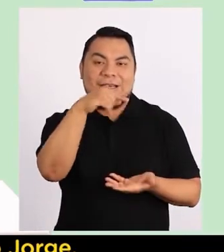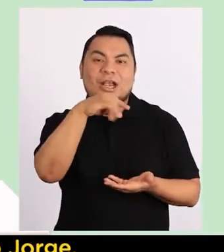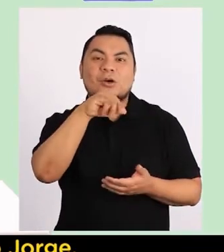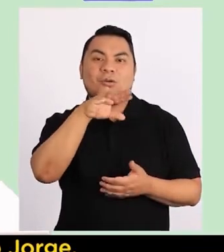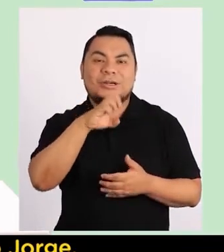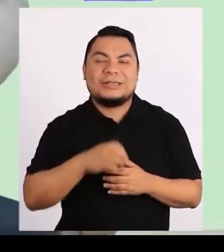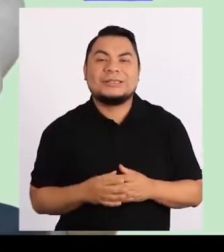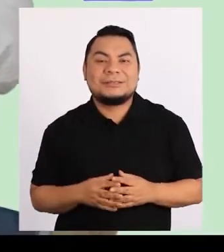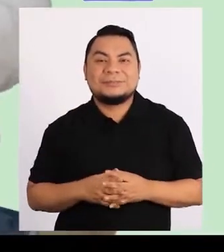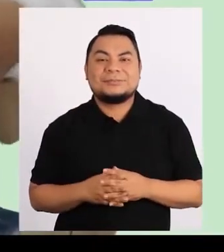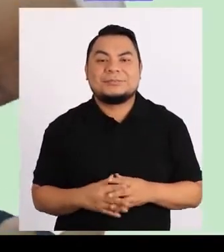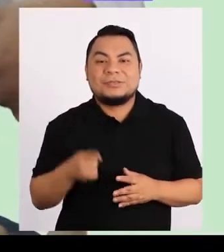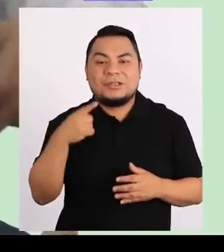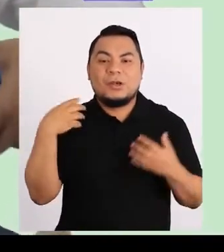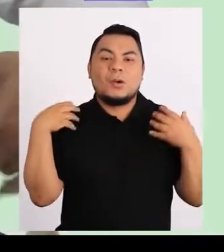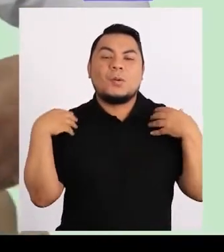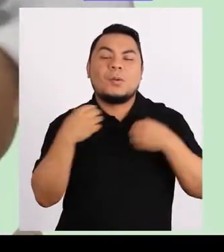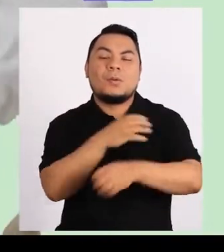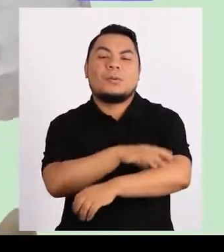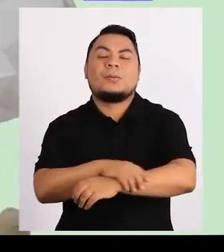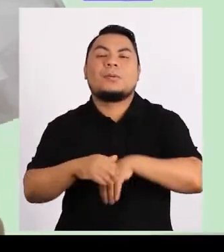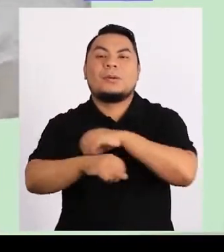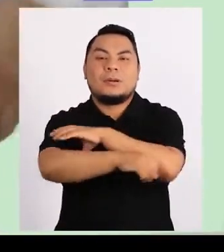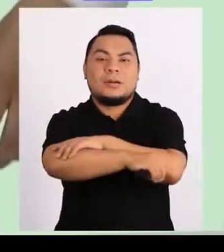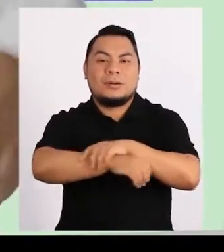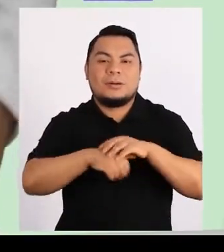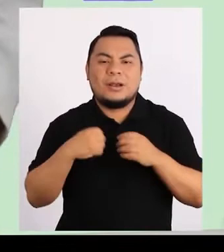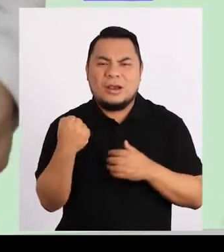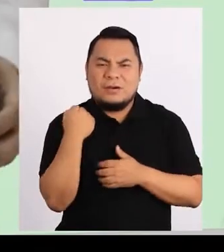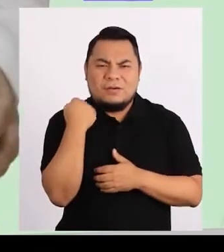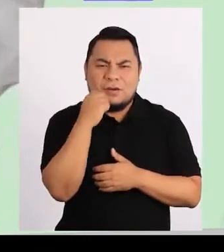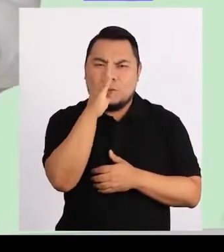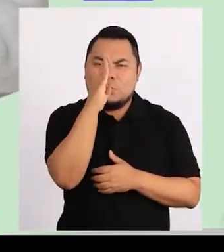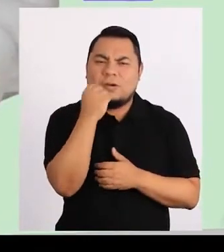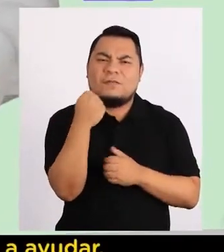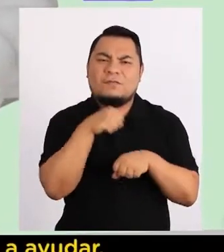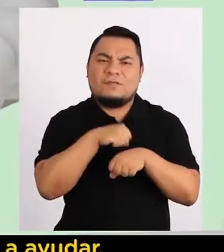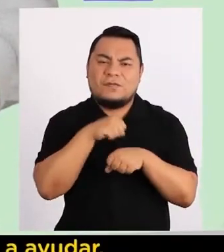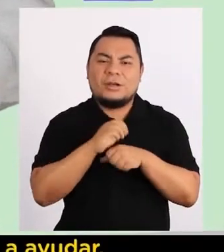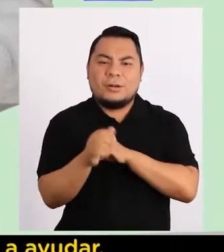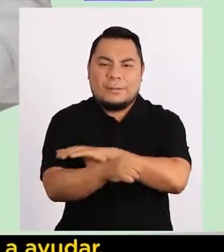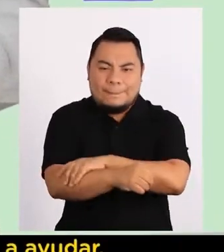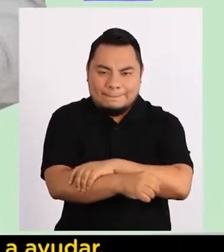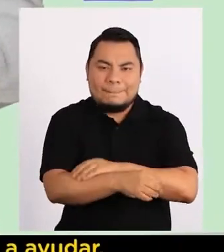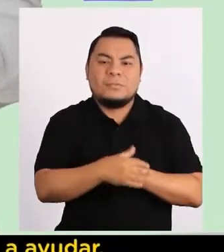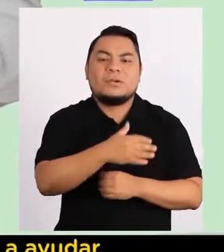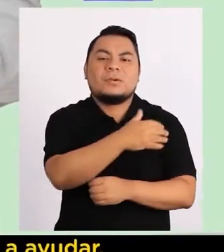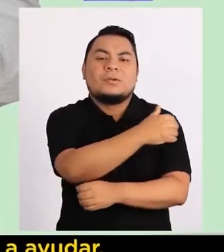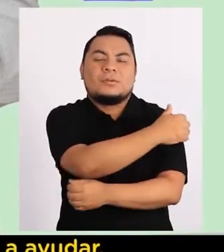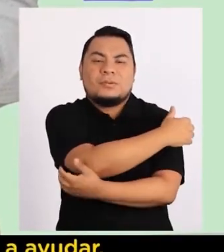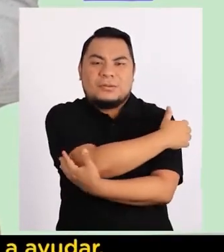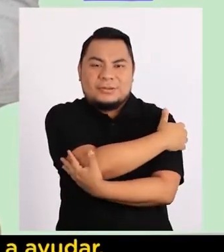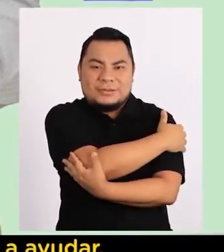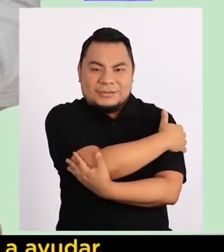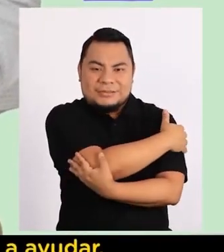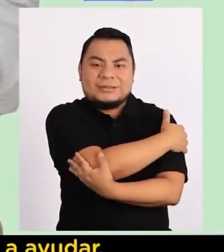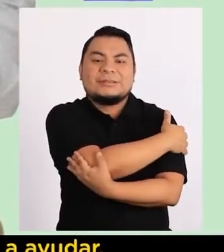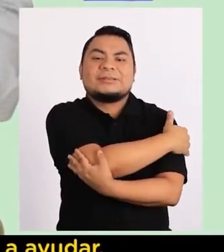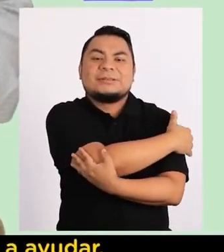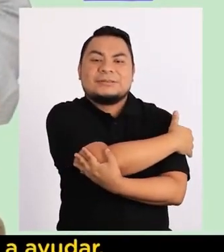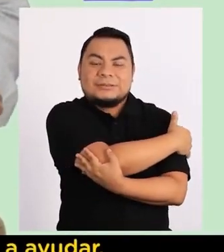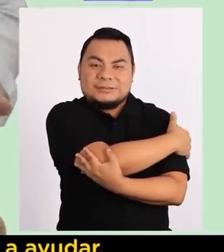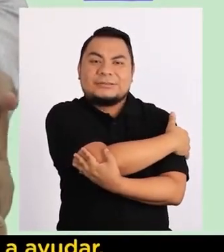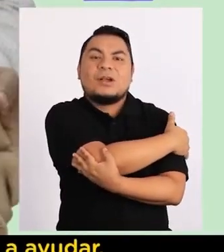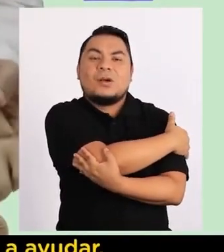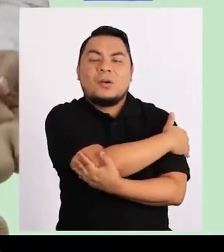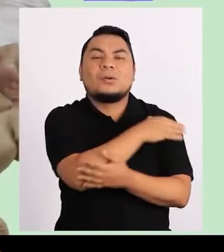Jorge. A ver, estos brazos, Jorge, están muy rígidos. Uno para acá, suave. Yo sé que esto